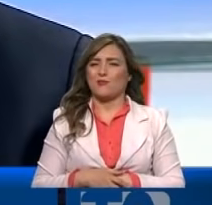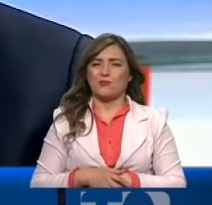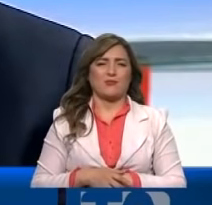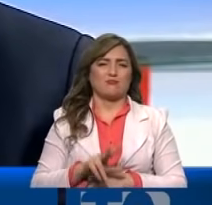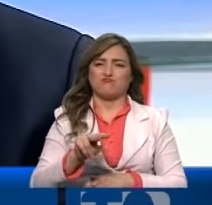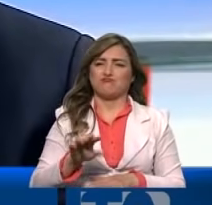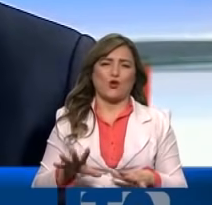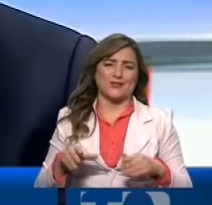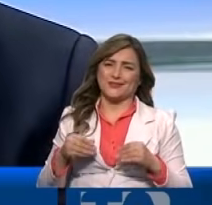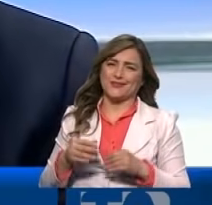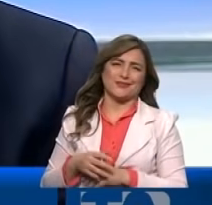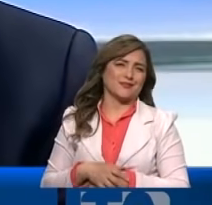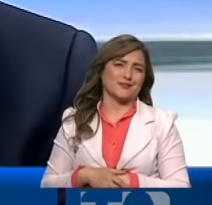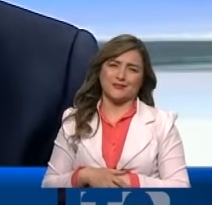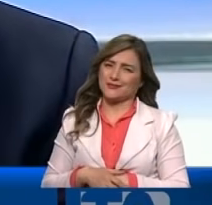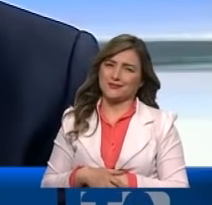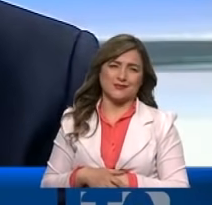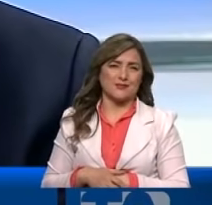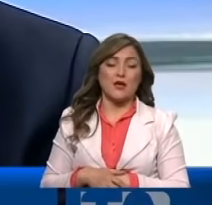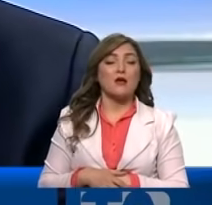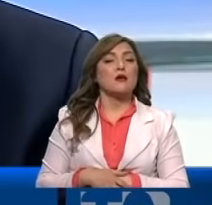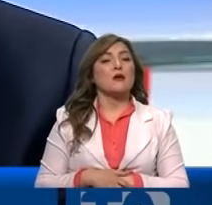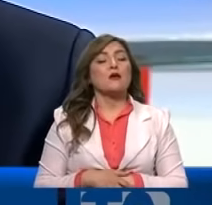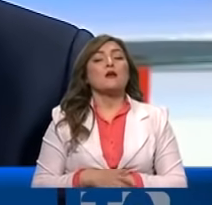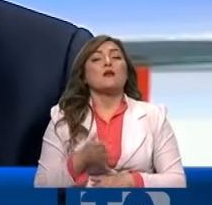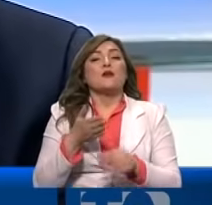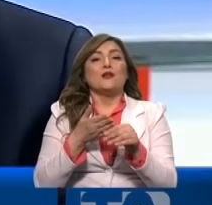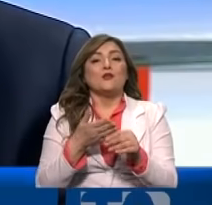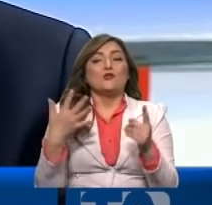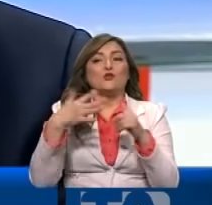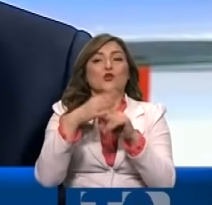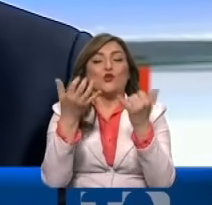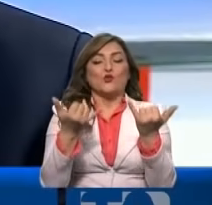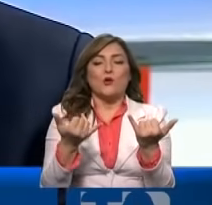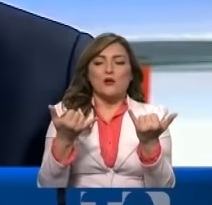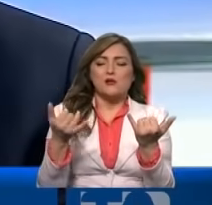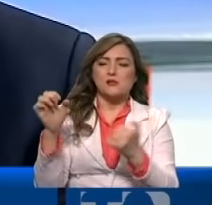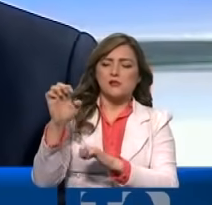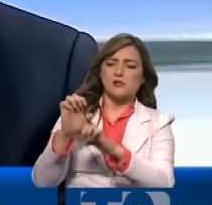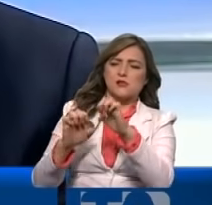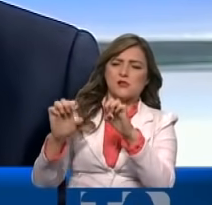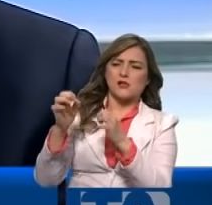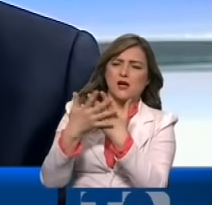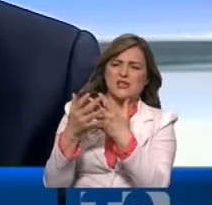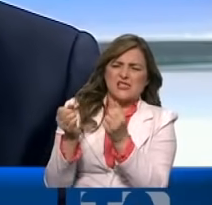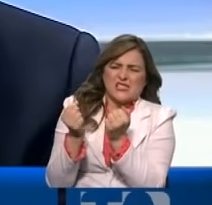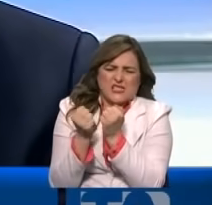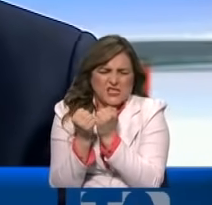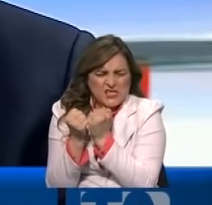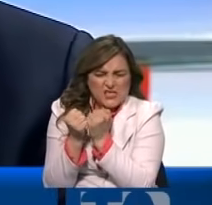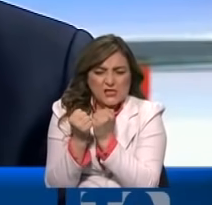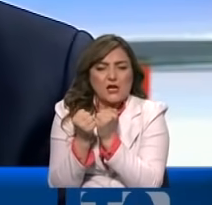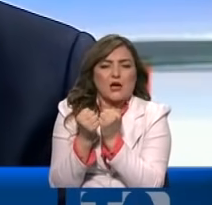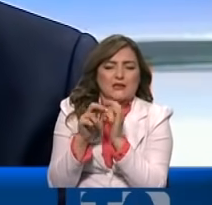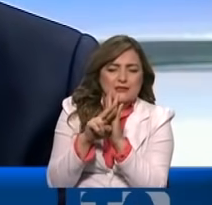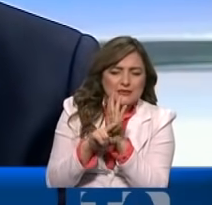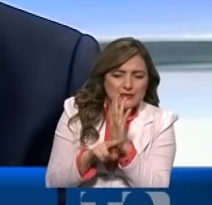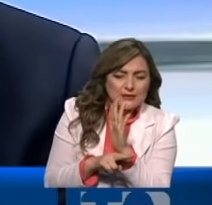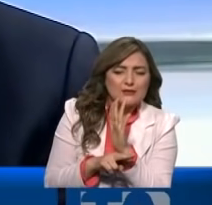inaceptable. Entonces, parte de la idea es estudiar la situación actual de asignamiento, los protocolos